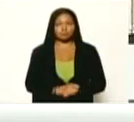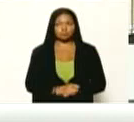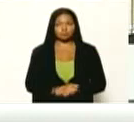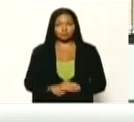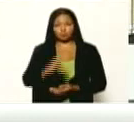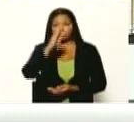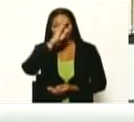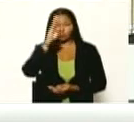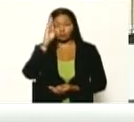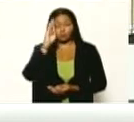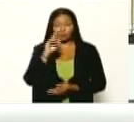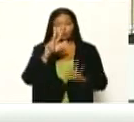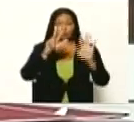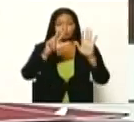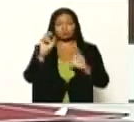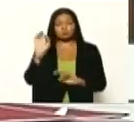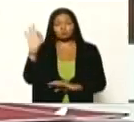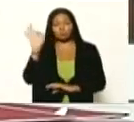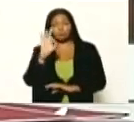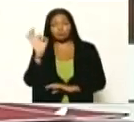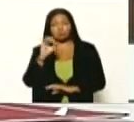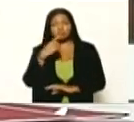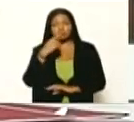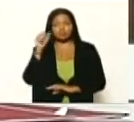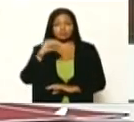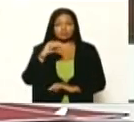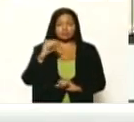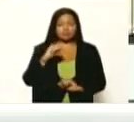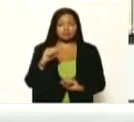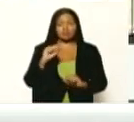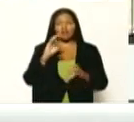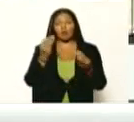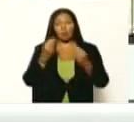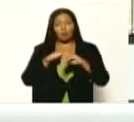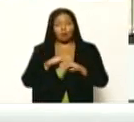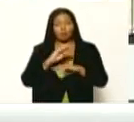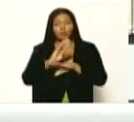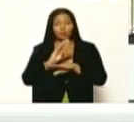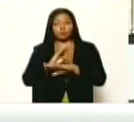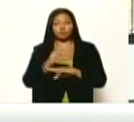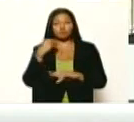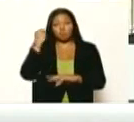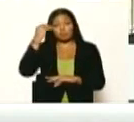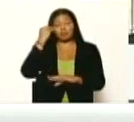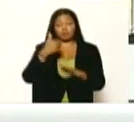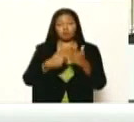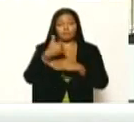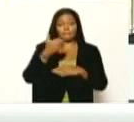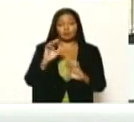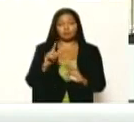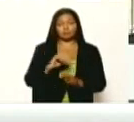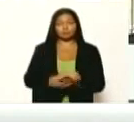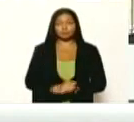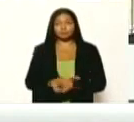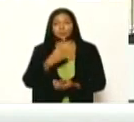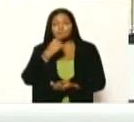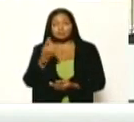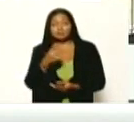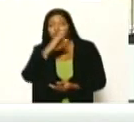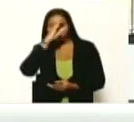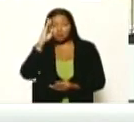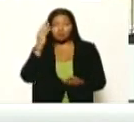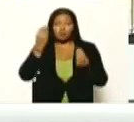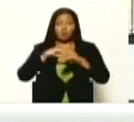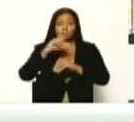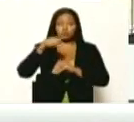Diosdado. 85% dice que sí está de acuerdo en cuidarse. ¿Verdad? ¿Qué dice Diosdado? ¿Estás de acuerdo, Diosdado,